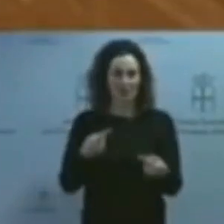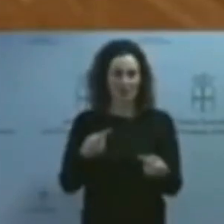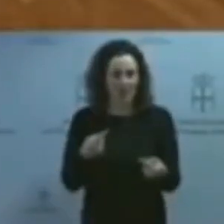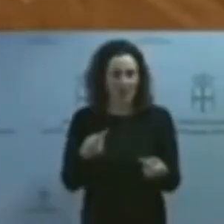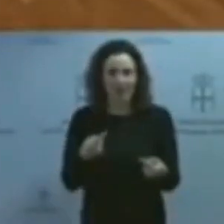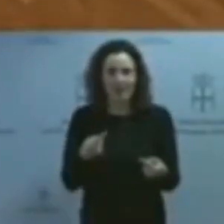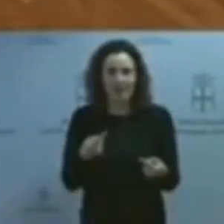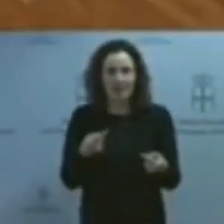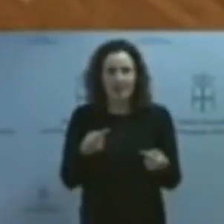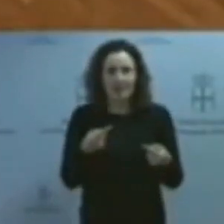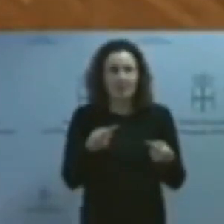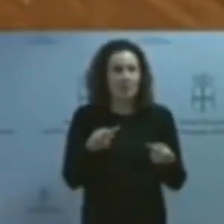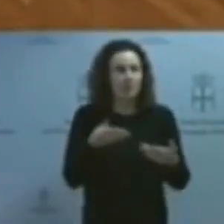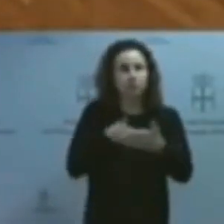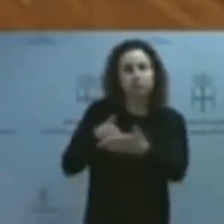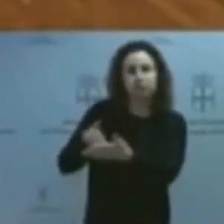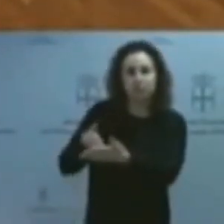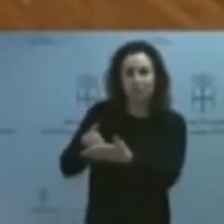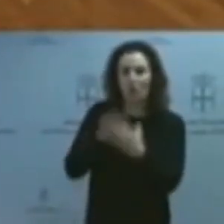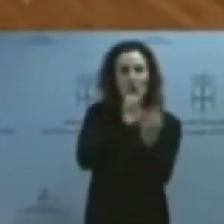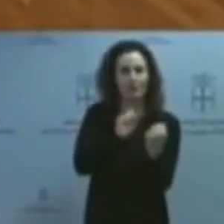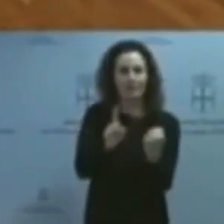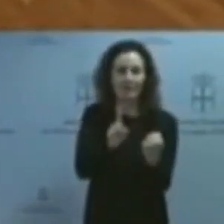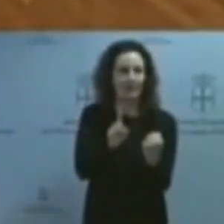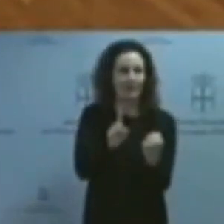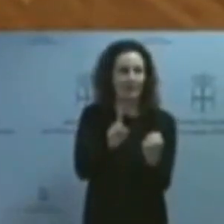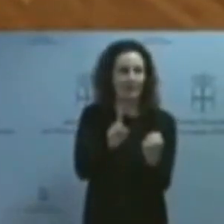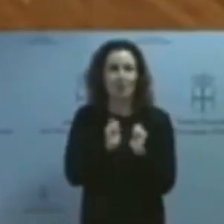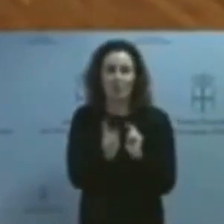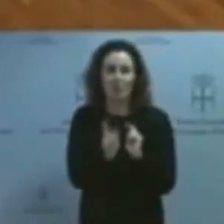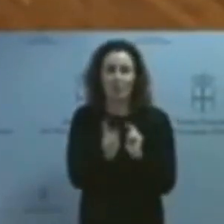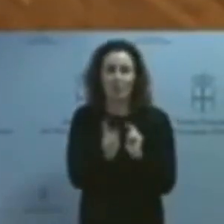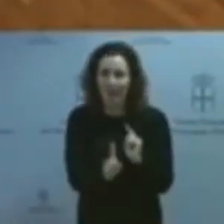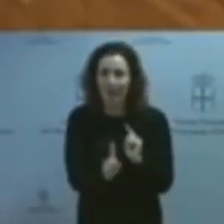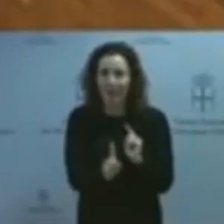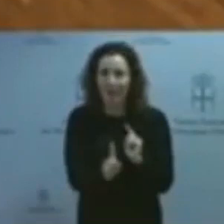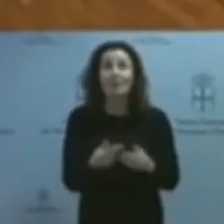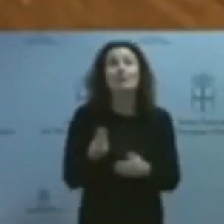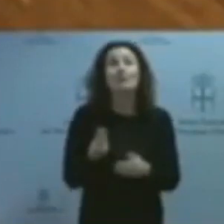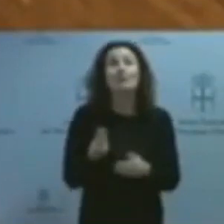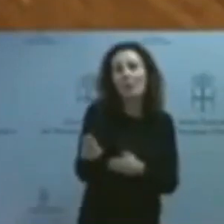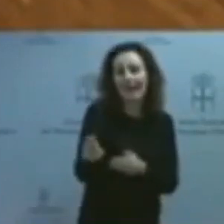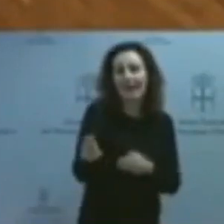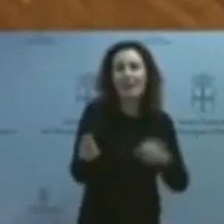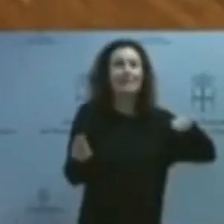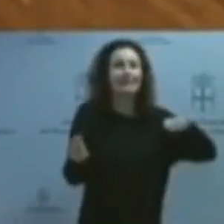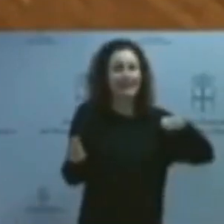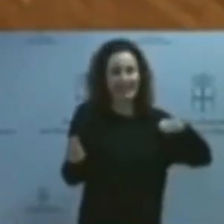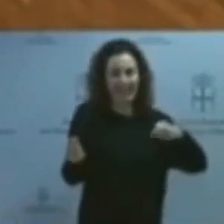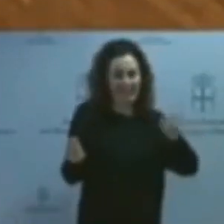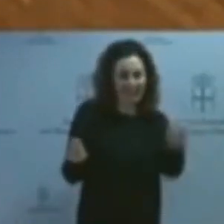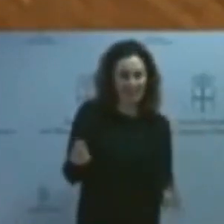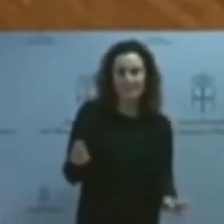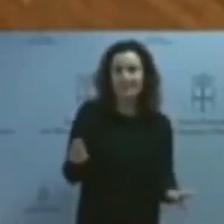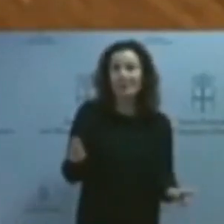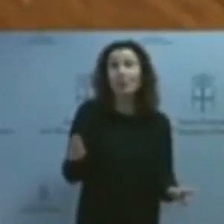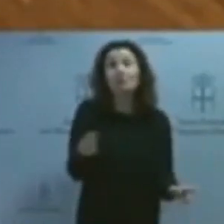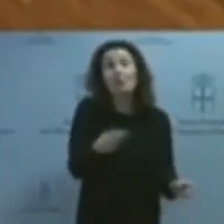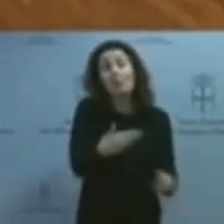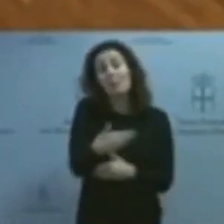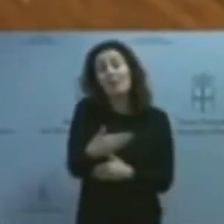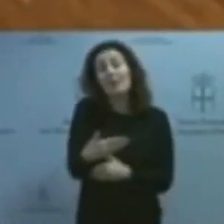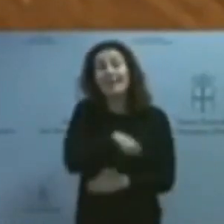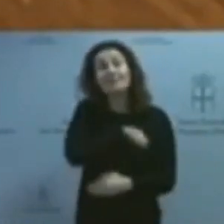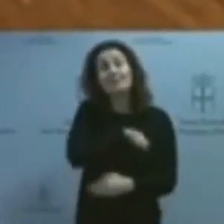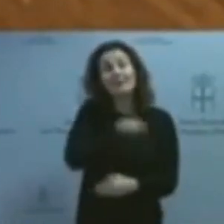De hecho, le he traído una también para usted, señor Barbón. Mira, la bandera de España, le puedo dar a elegir entre la española o la asturiana. A mí me valen las